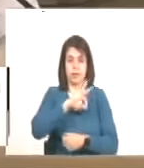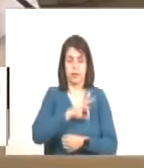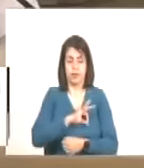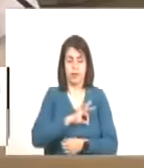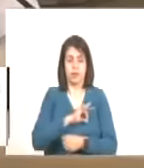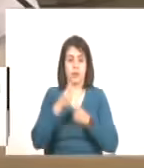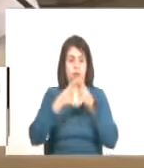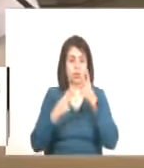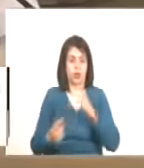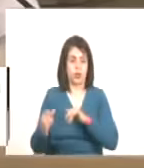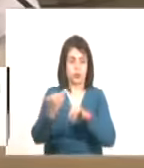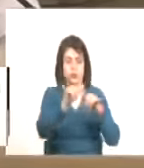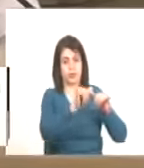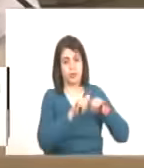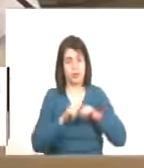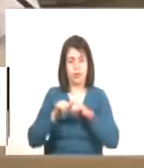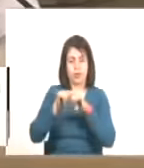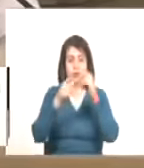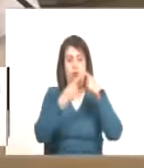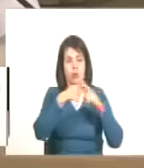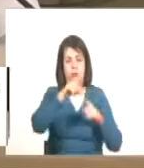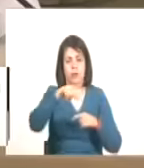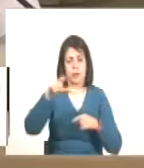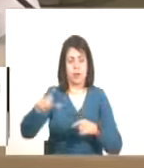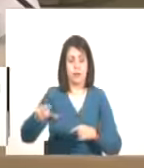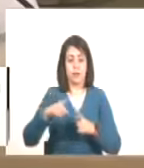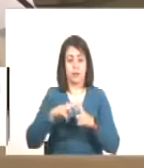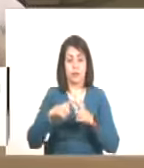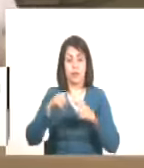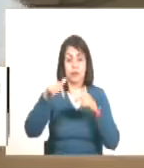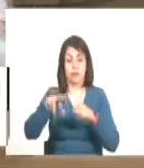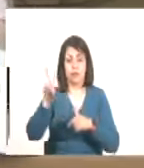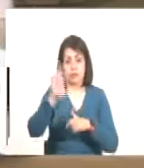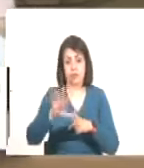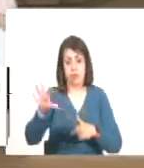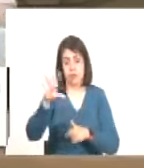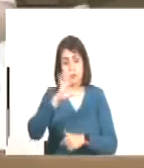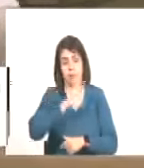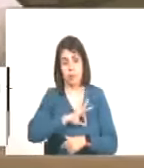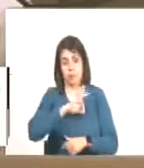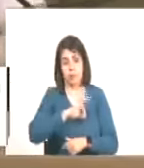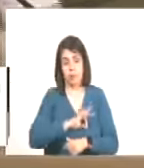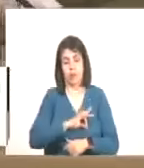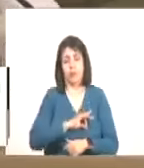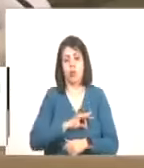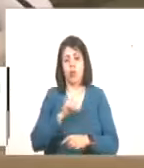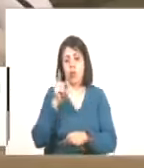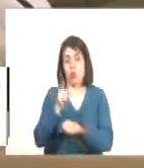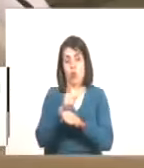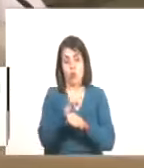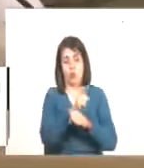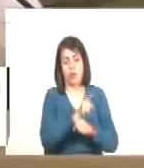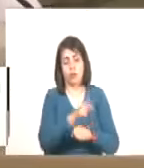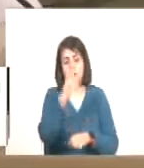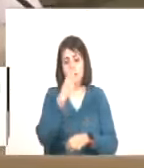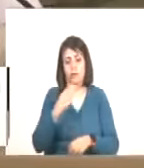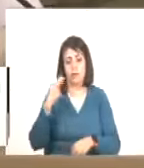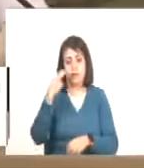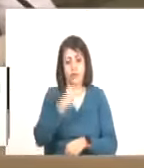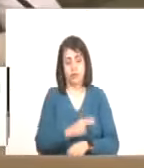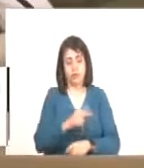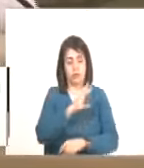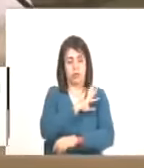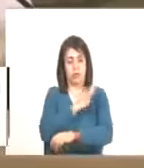en situación de igualdad con las demás personas. El Estado venezolano y la sociedad están obligados y comprometidos con